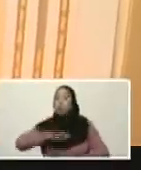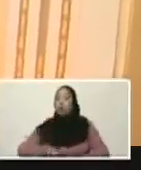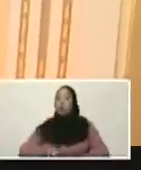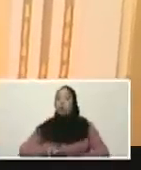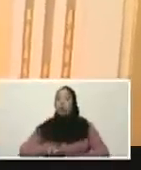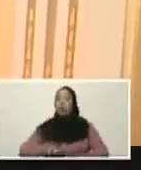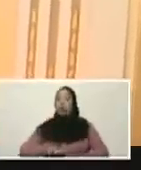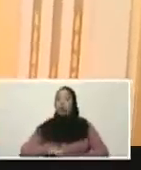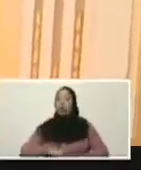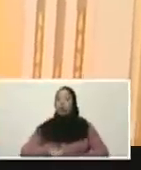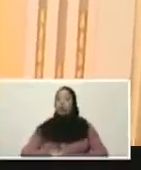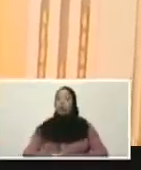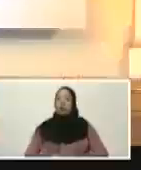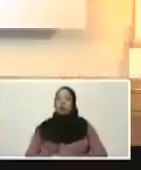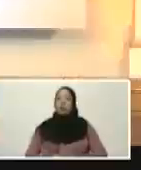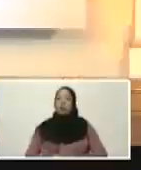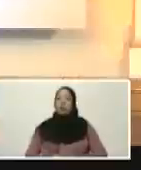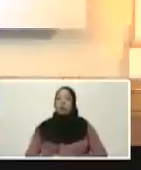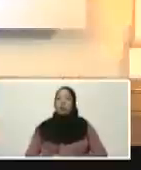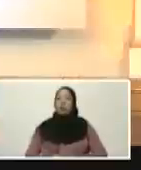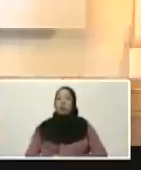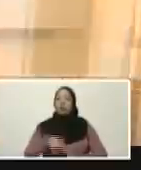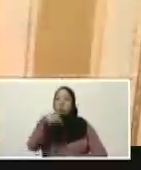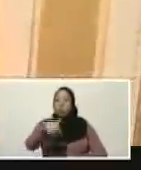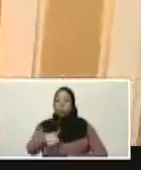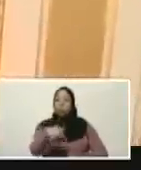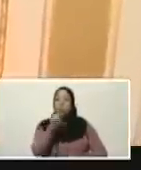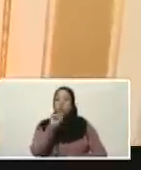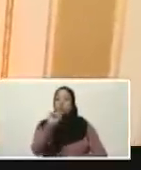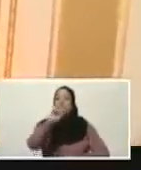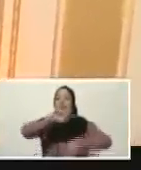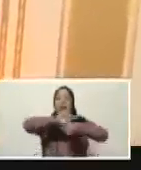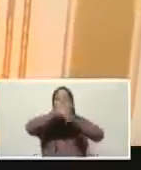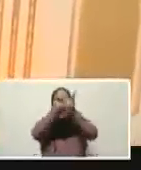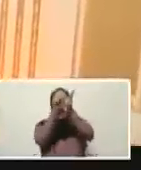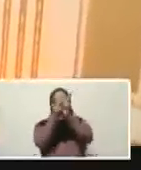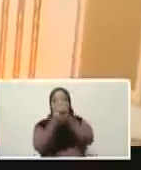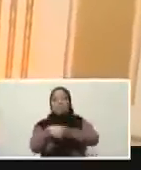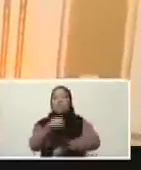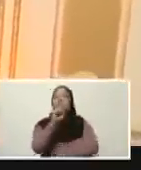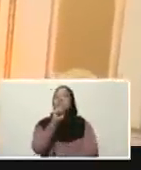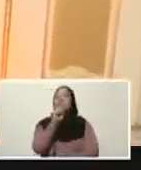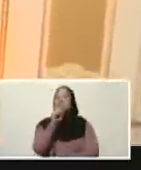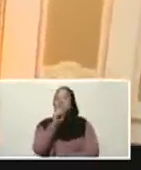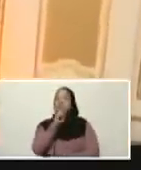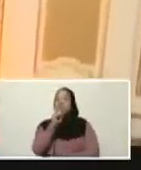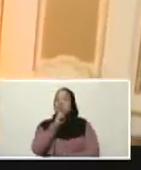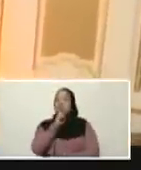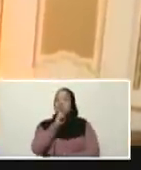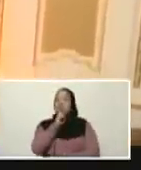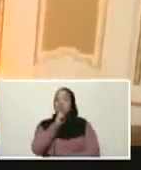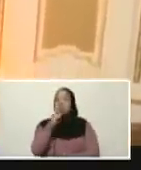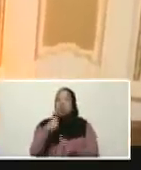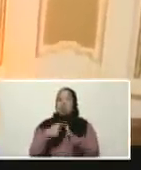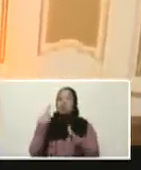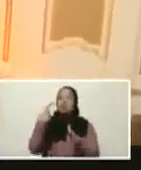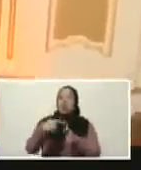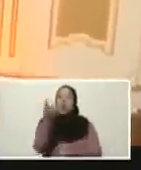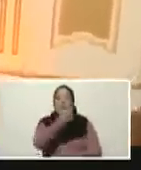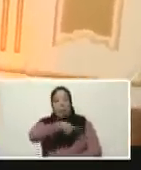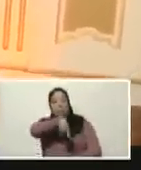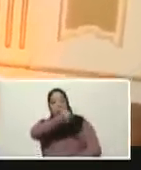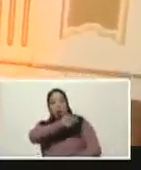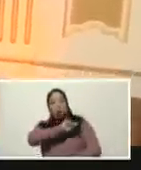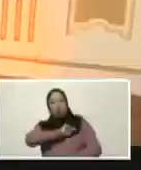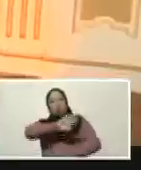alguna, ese acontecimiento marcó el cambio de una época para las entonces colonias españolas